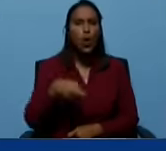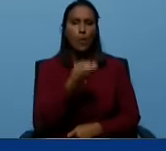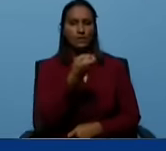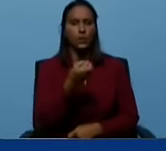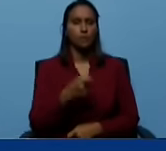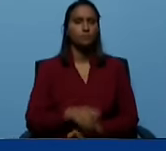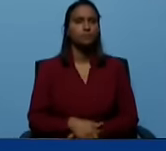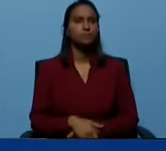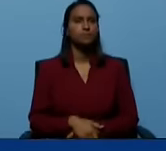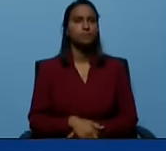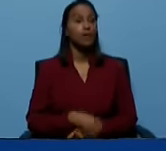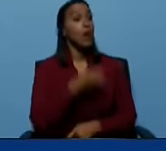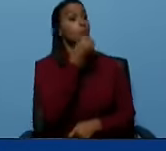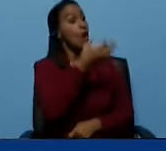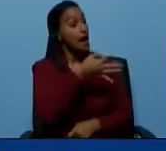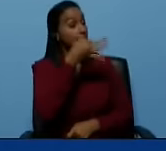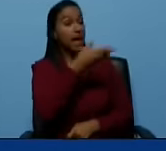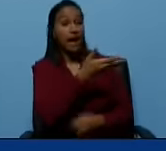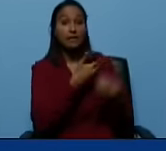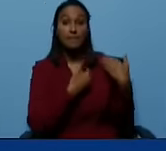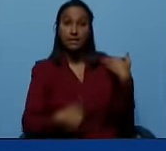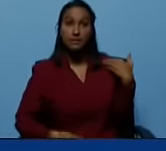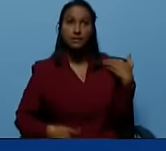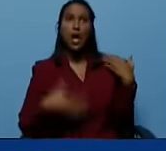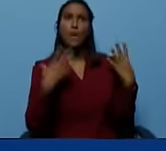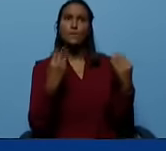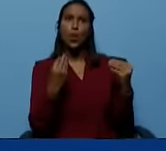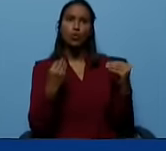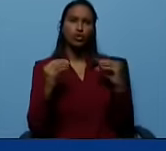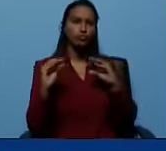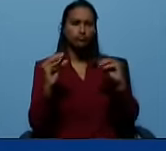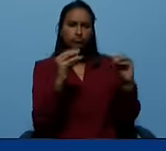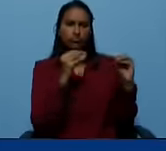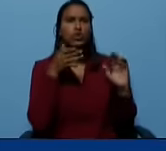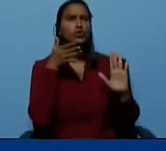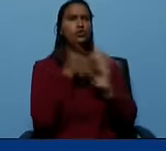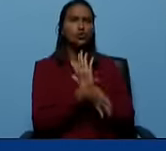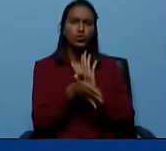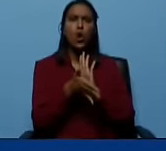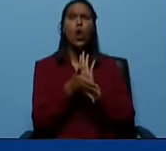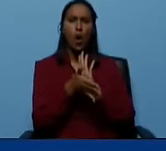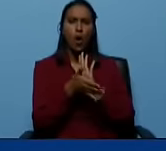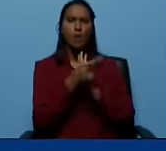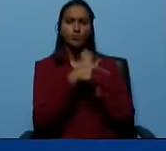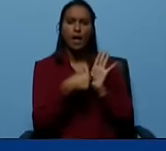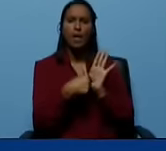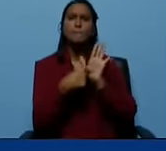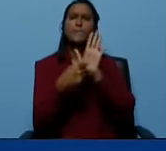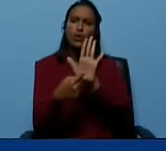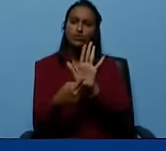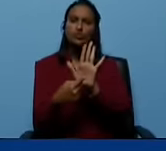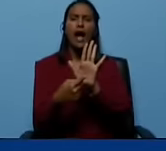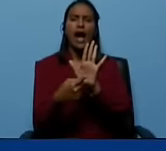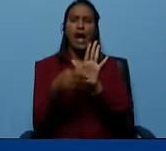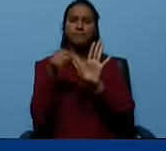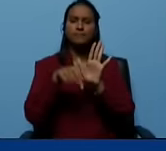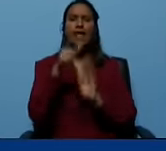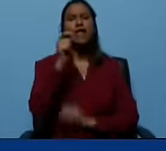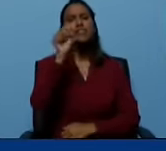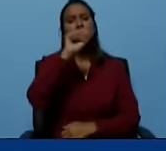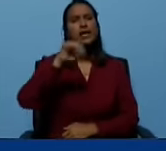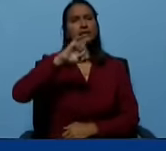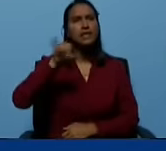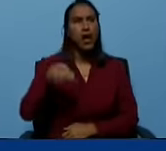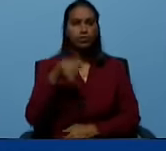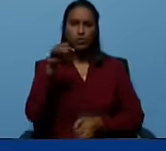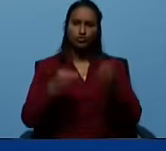Buenas tardes, presidente. Bastante se ha conversado sobre este contencioso electoral presentado por su persona ante la sala electoral a propósito de la lectura